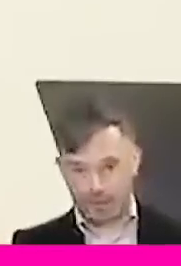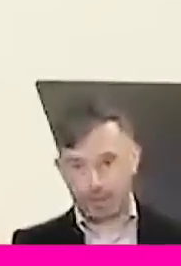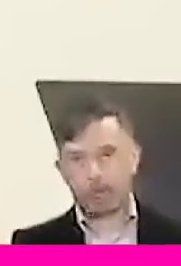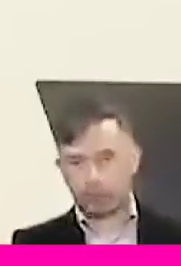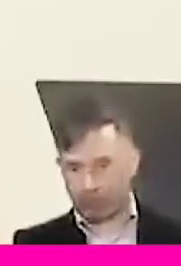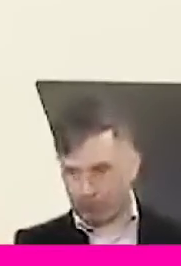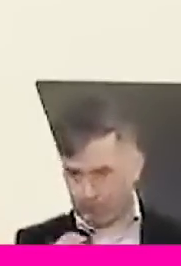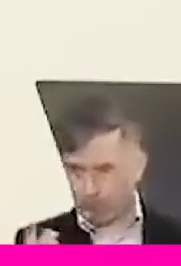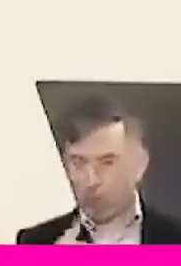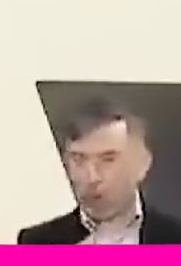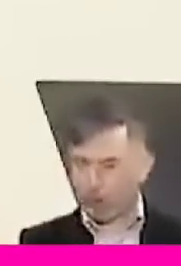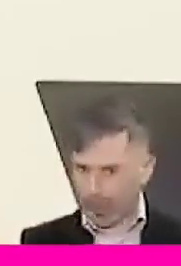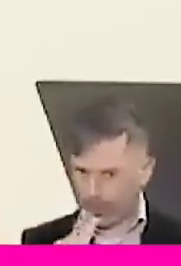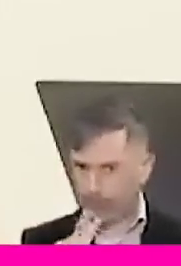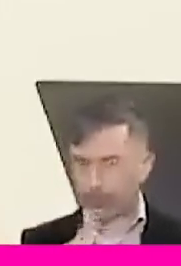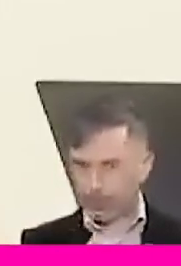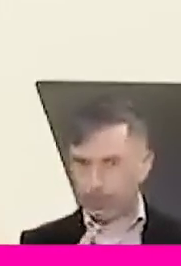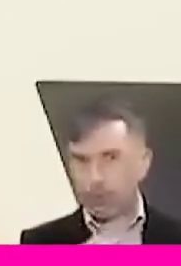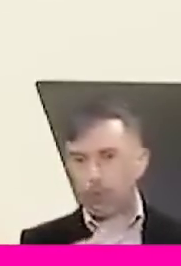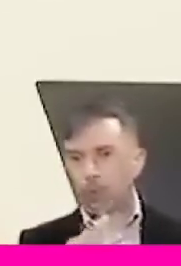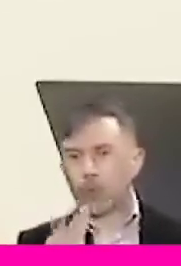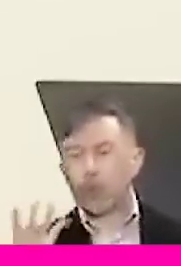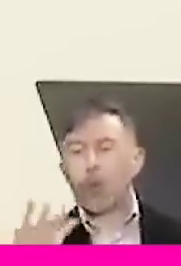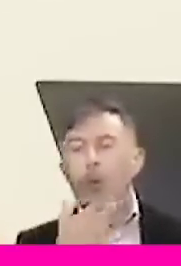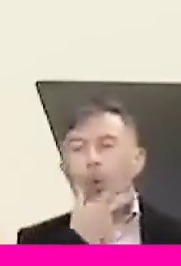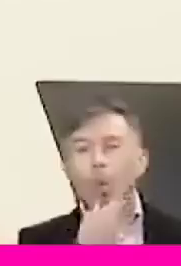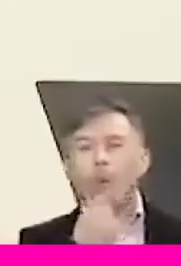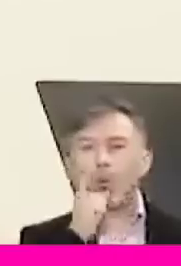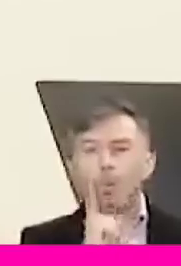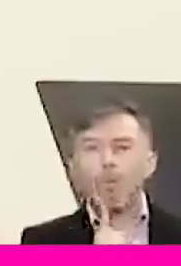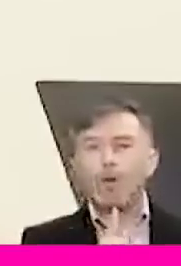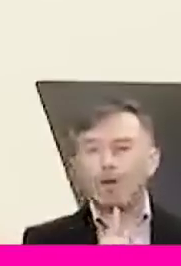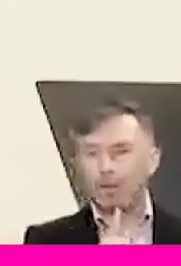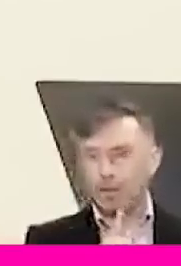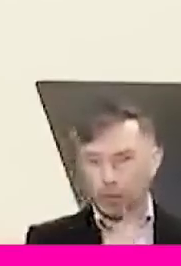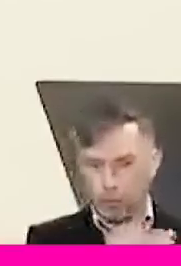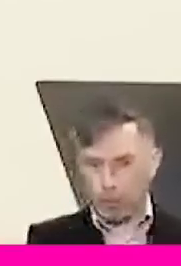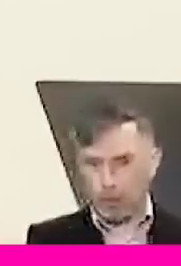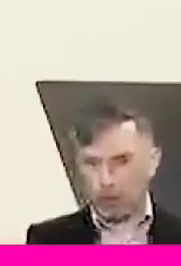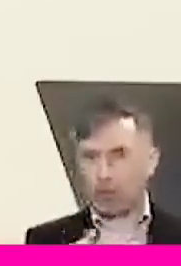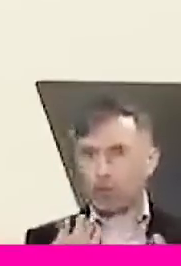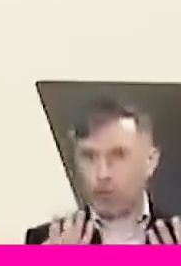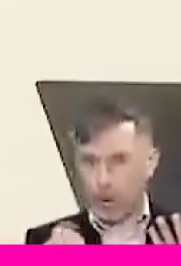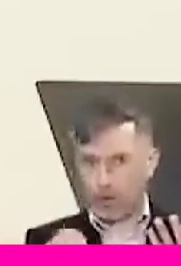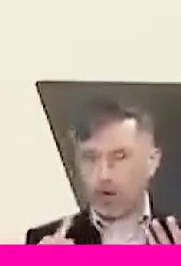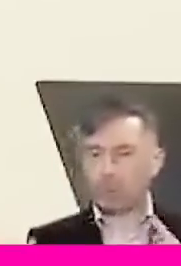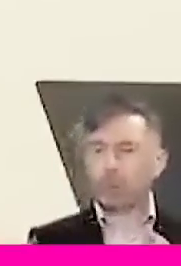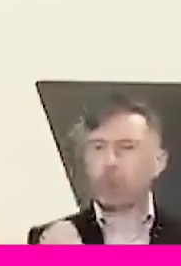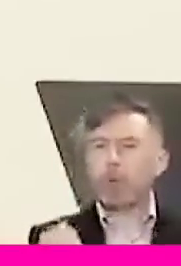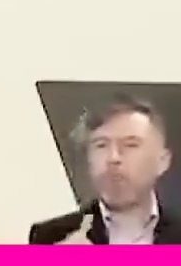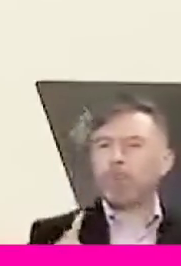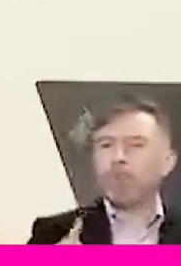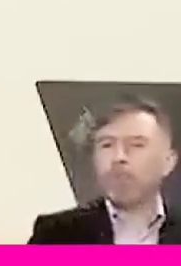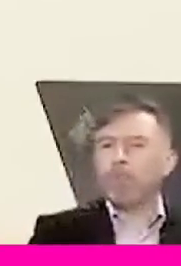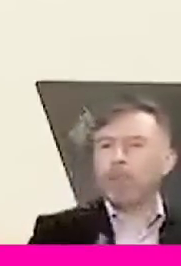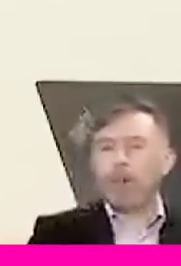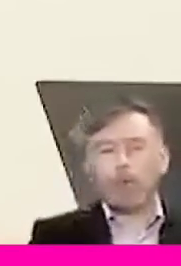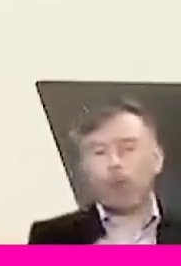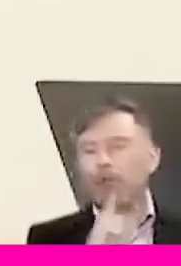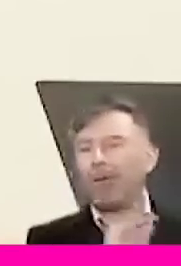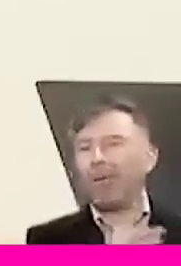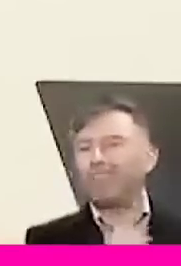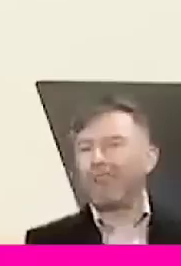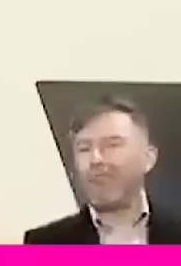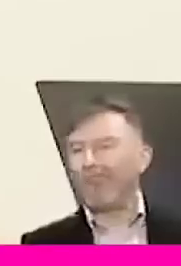todos los mexicanos todos los ciudadanos Todos Los Patriotas debemos de apoyar defender